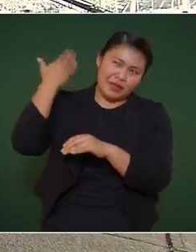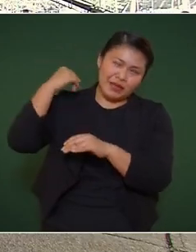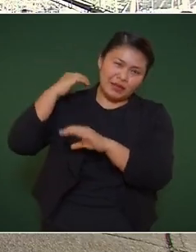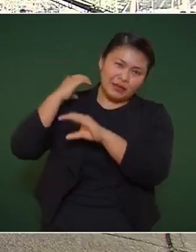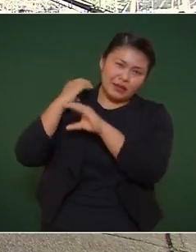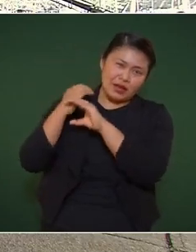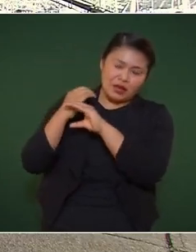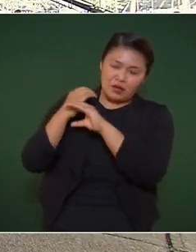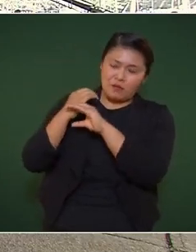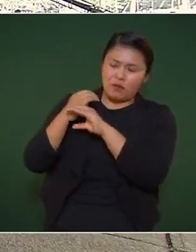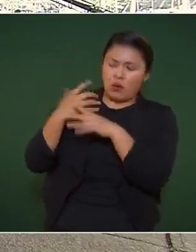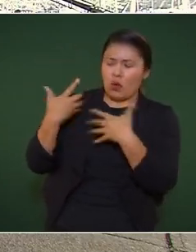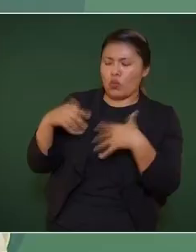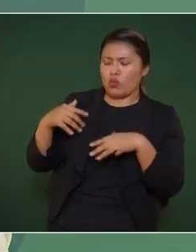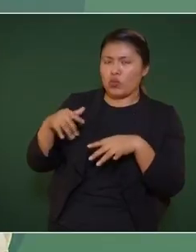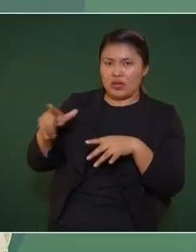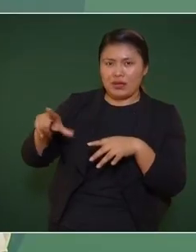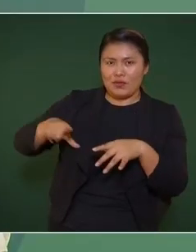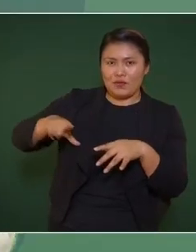de todo tipo,